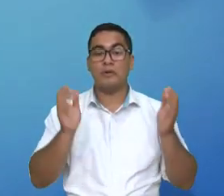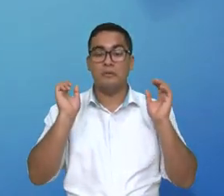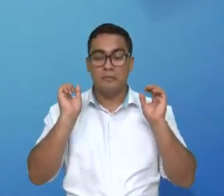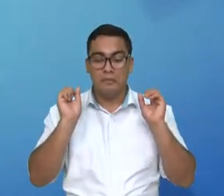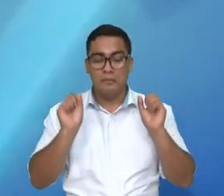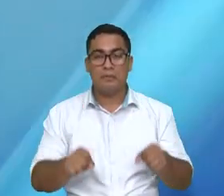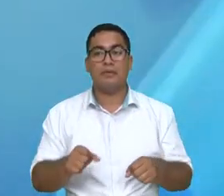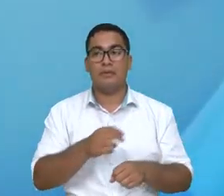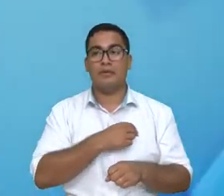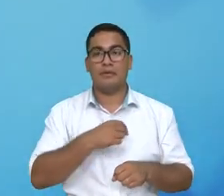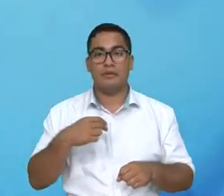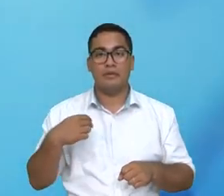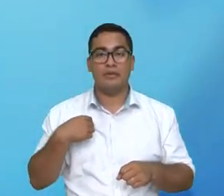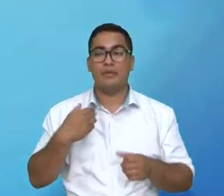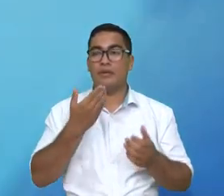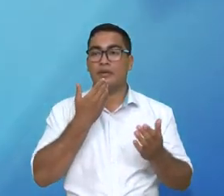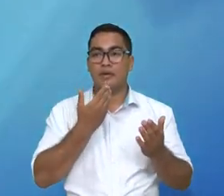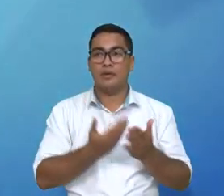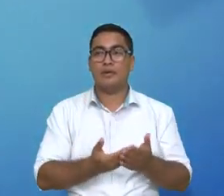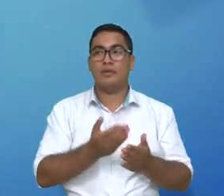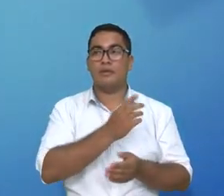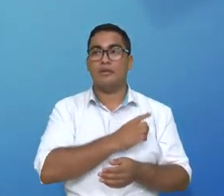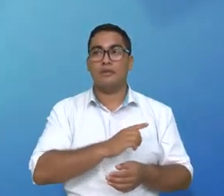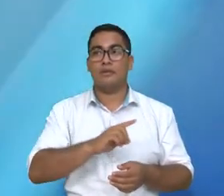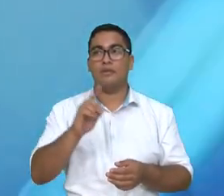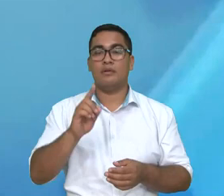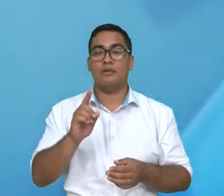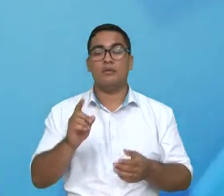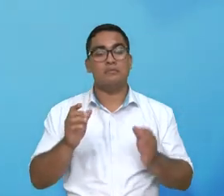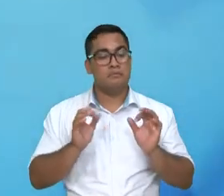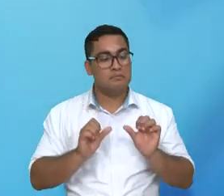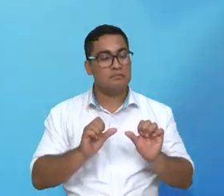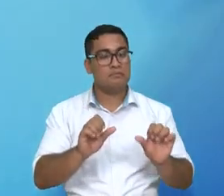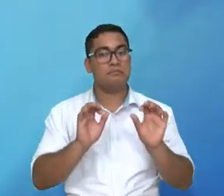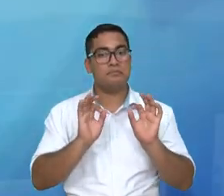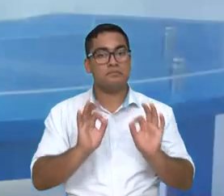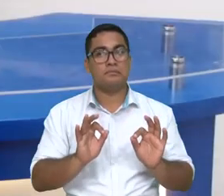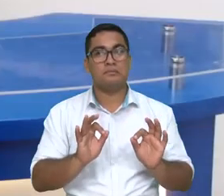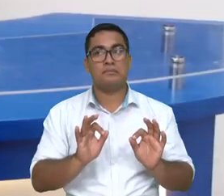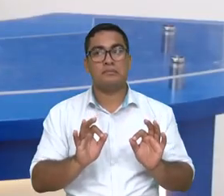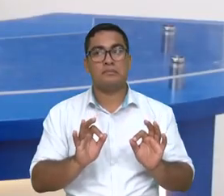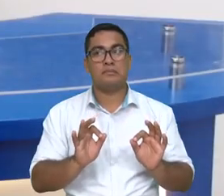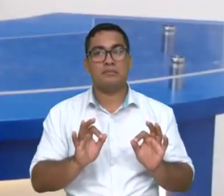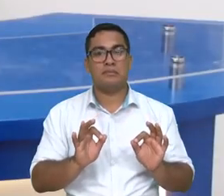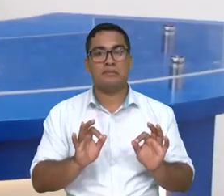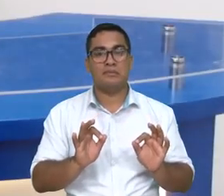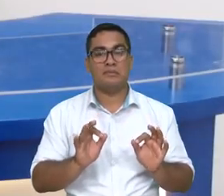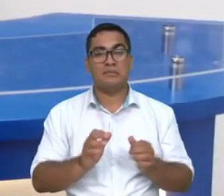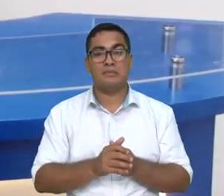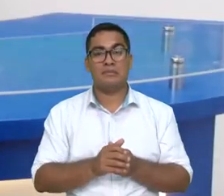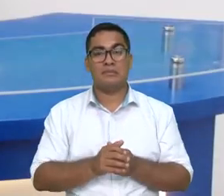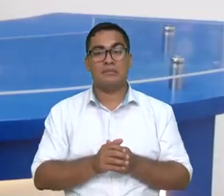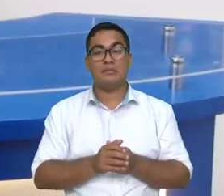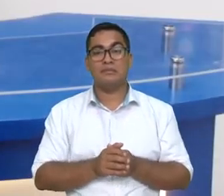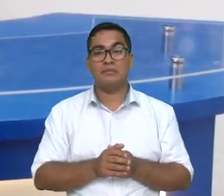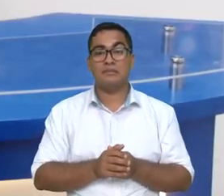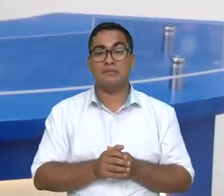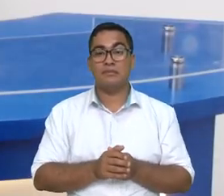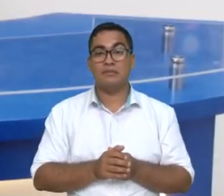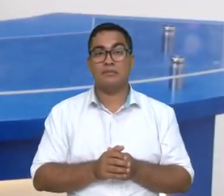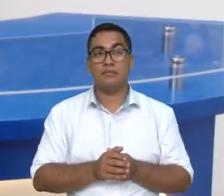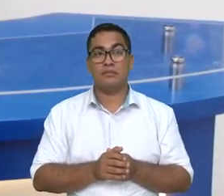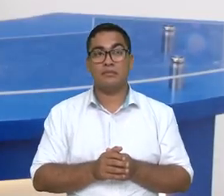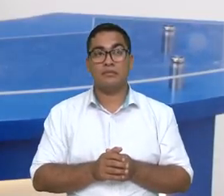hacerlo. Y damos gracias al Señor porque vamos adelante. Luego... Bien, dos